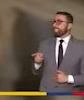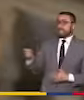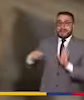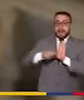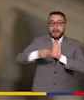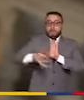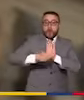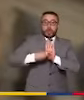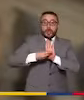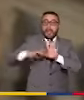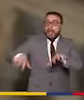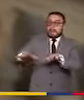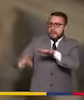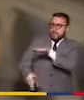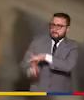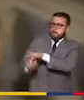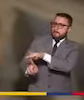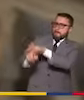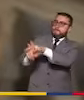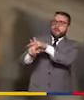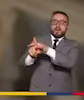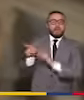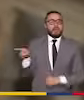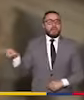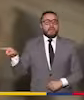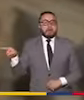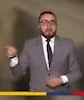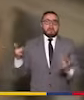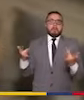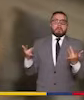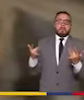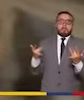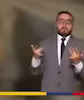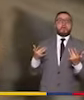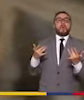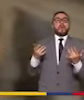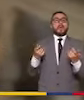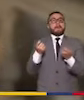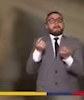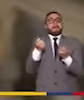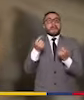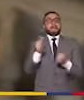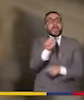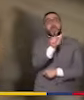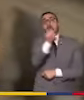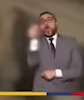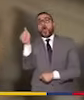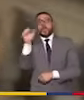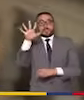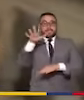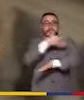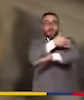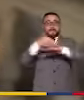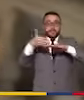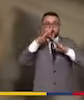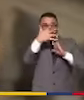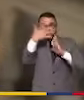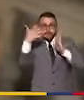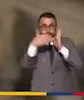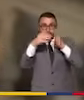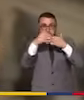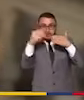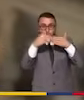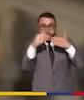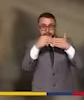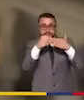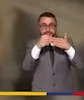actividad inusual, se esperaba que el resto de los ingresos, otros 5.500.000 dólares,